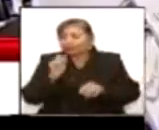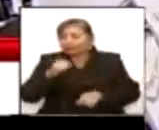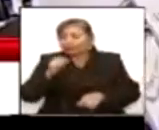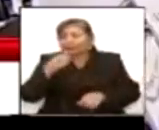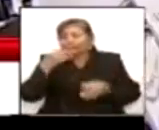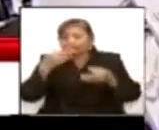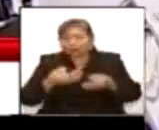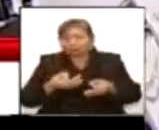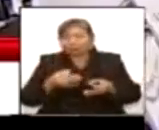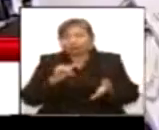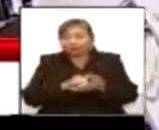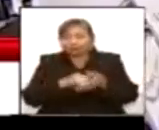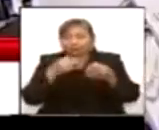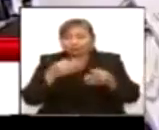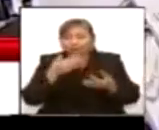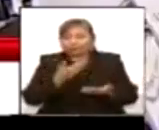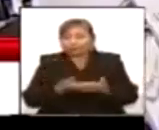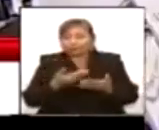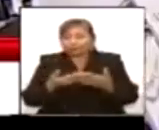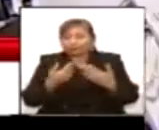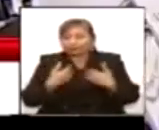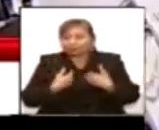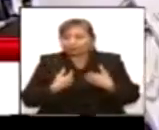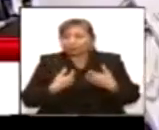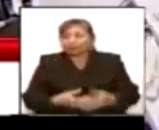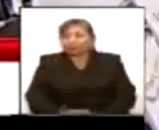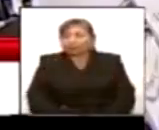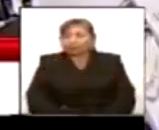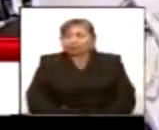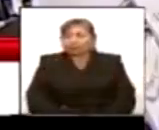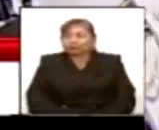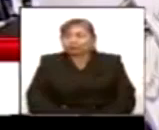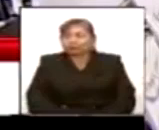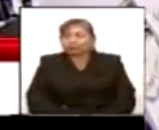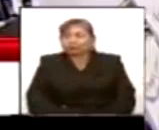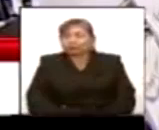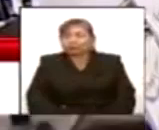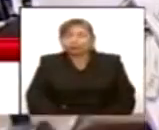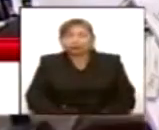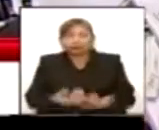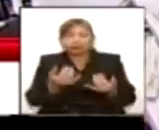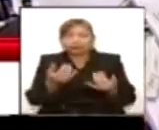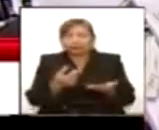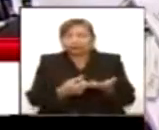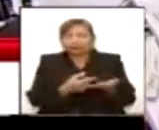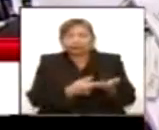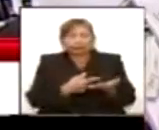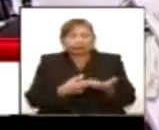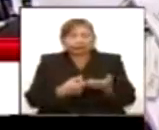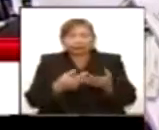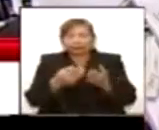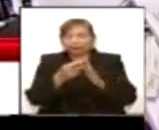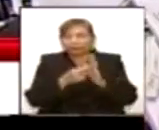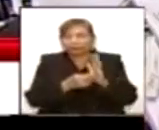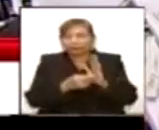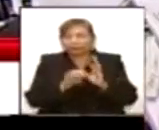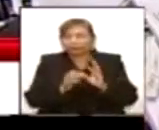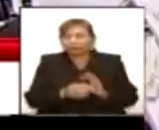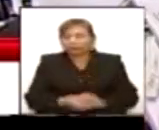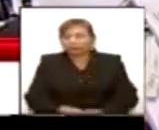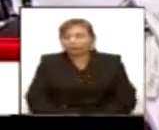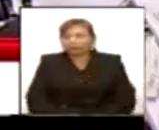creo que es fundamental que tengamos y que la sociedad merece que tengamos. Pero hoy día no estamos discutiendo un proyecto de ley sobre el